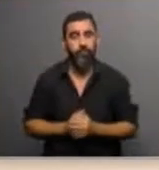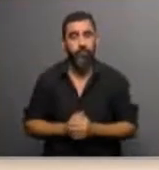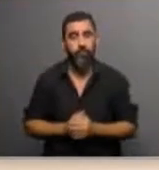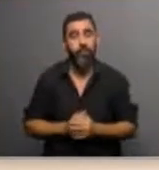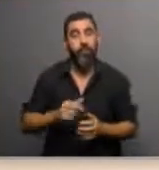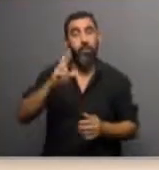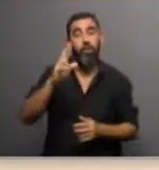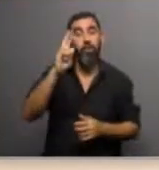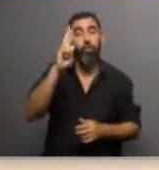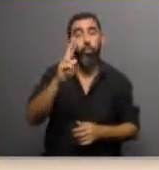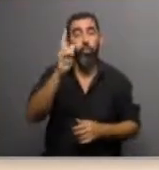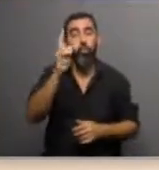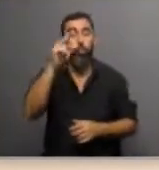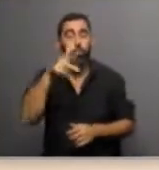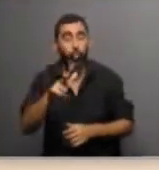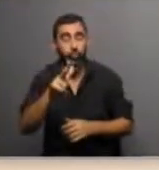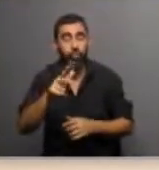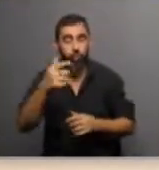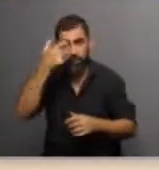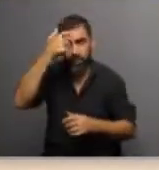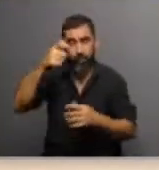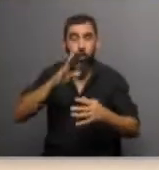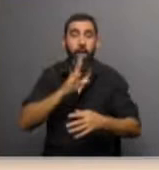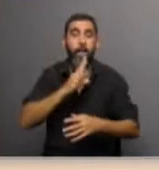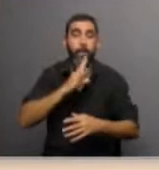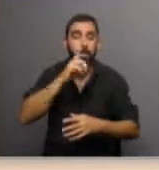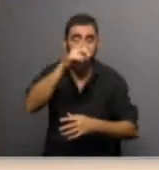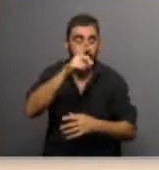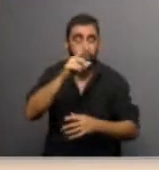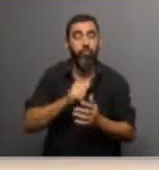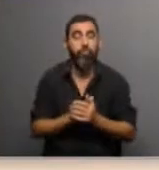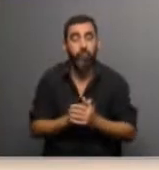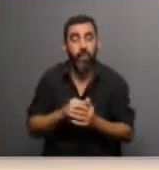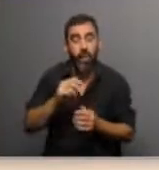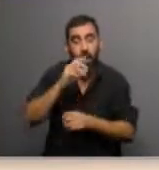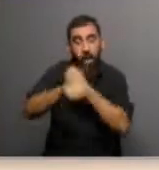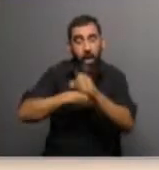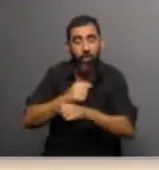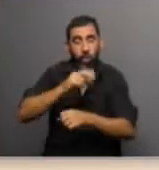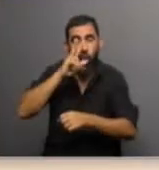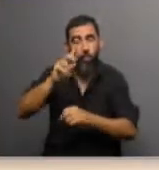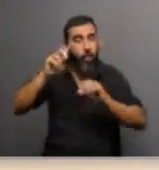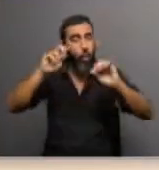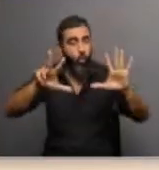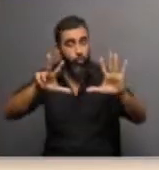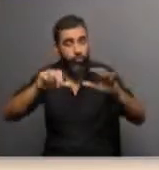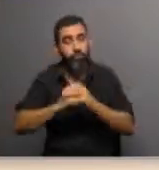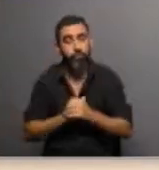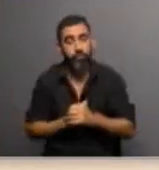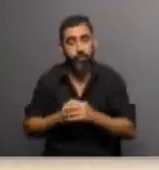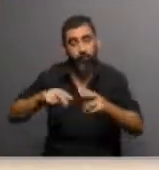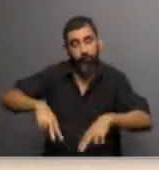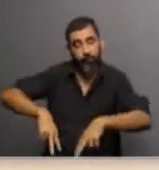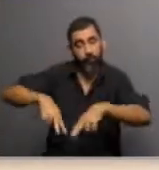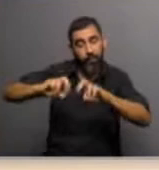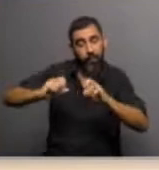Ruth Bernstein es un científico americano de la Universidad de Michigan, que en 2008 investigó un